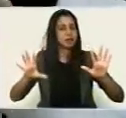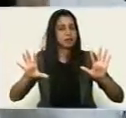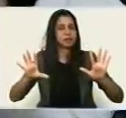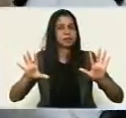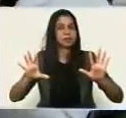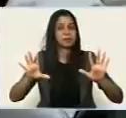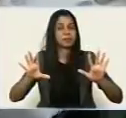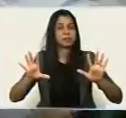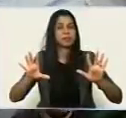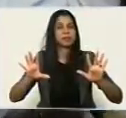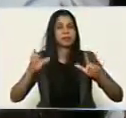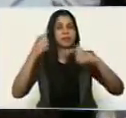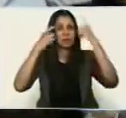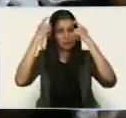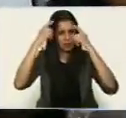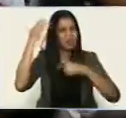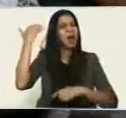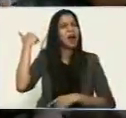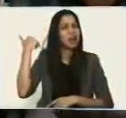Fue el golpe de Estado.